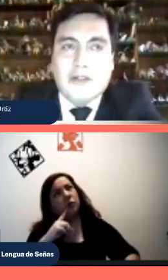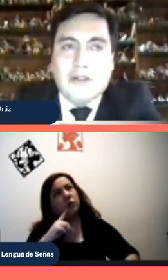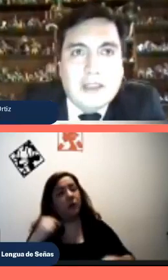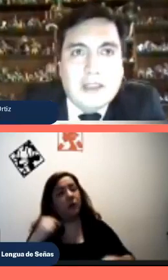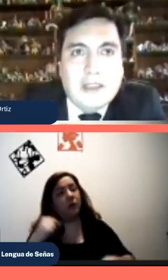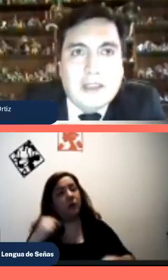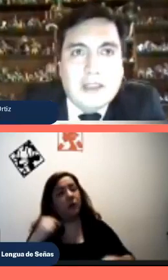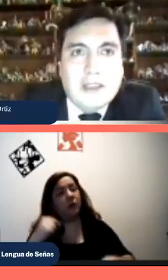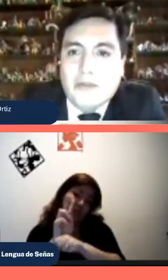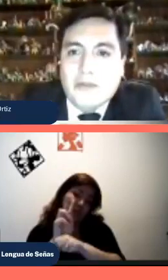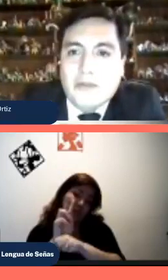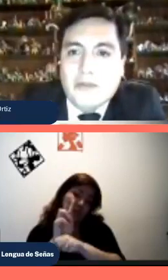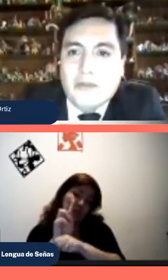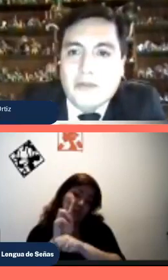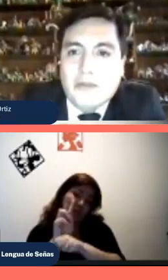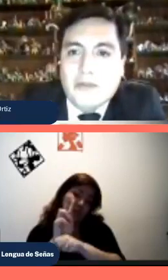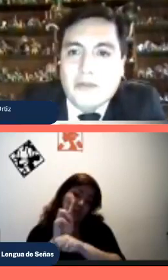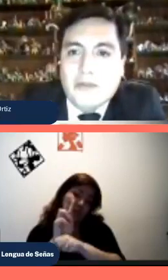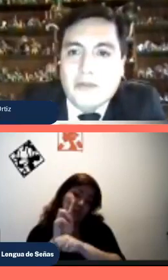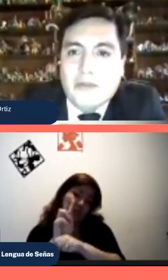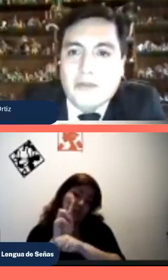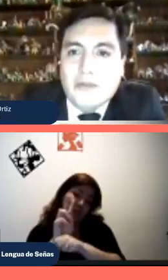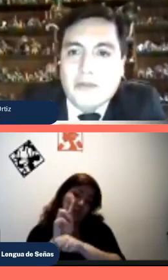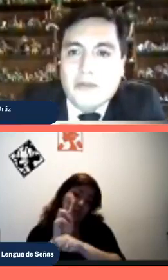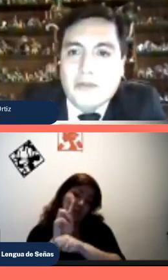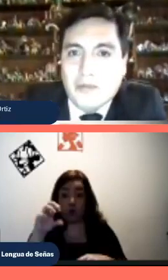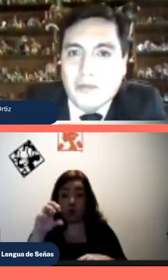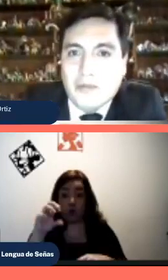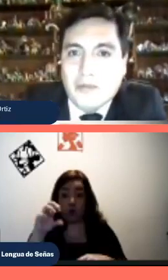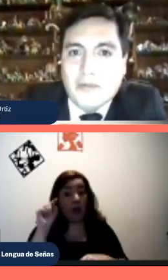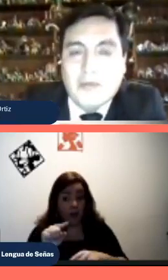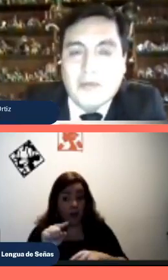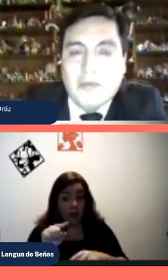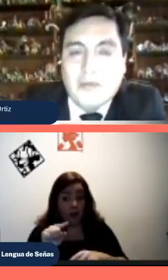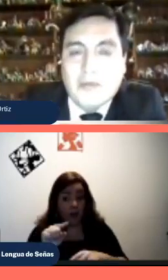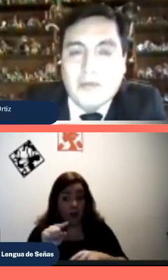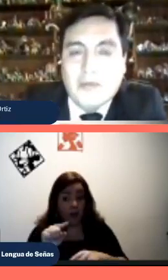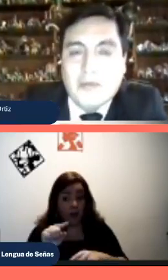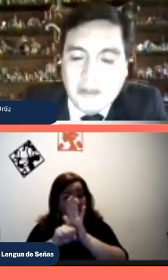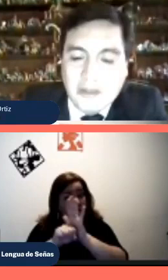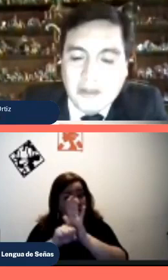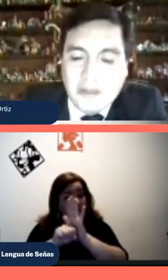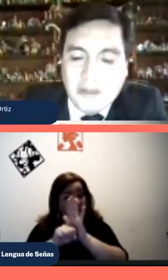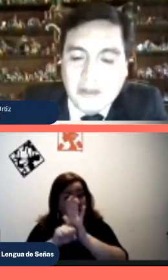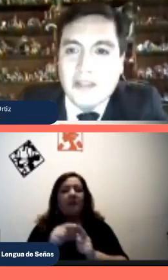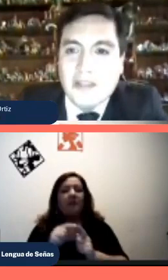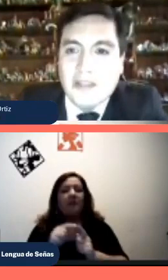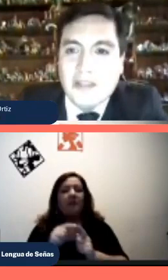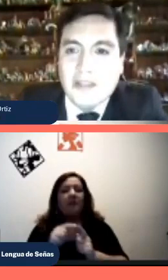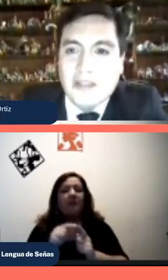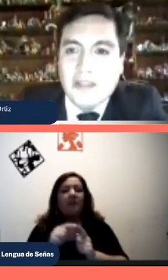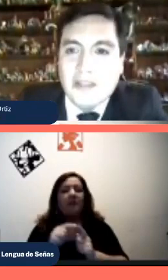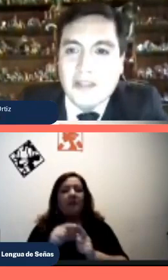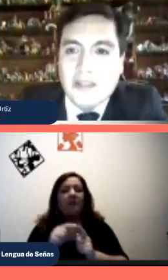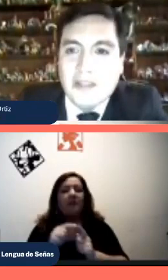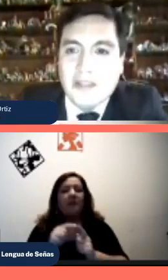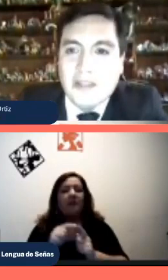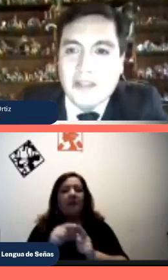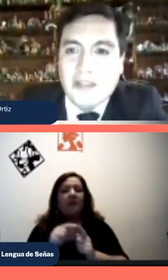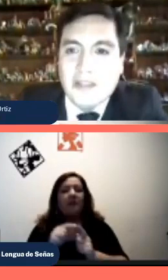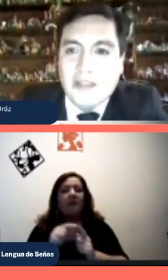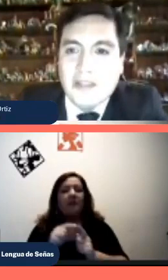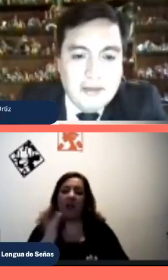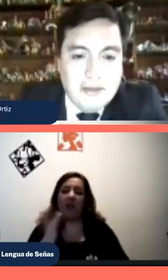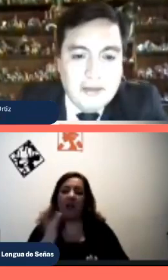que está realizando unas cápsulas de paleontología, las cápsulas del profesor Manuel Cosano, así que si le interesa también las pueden ver.